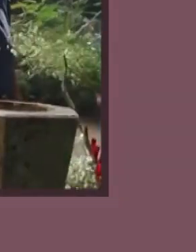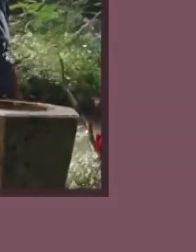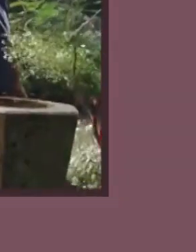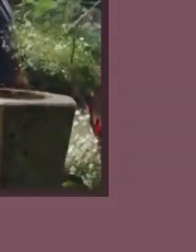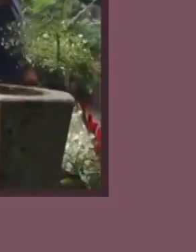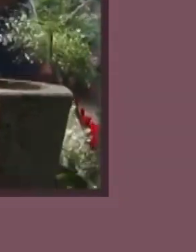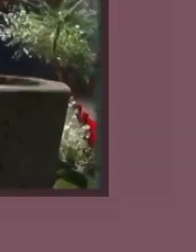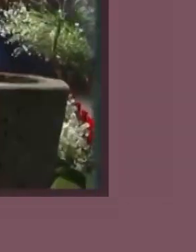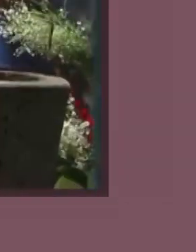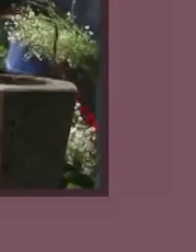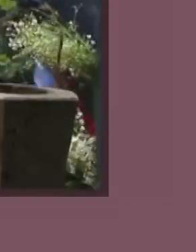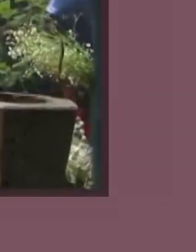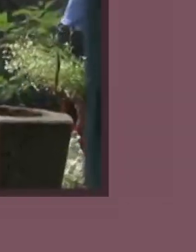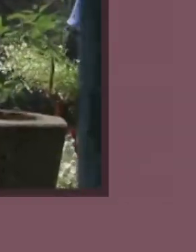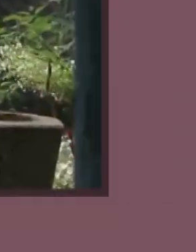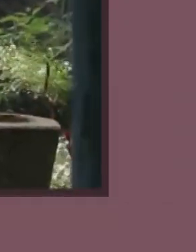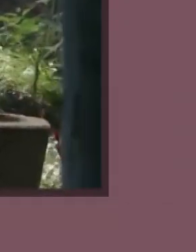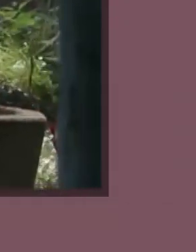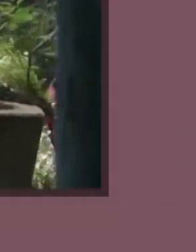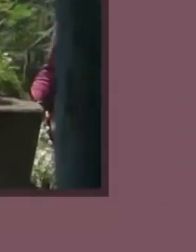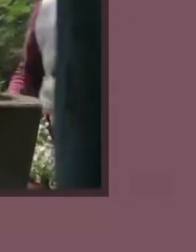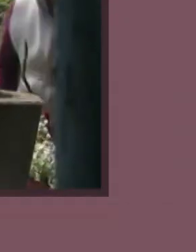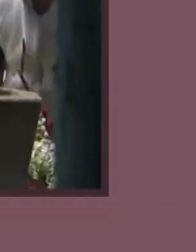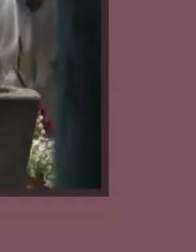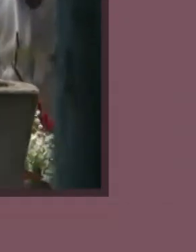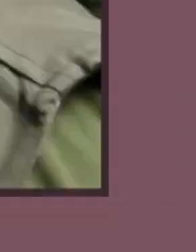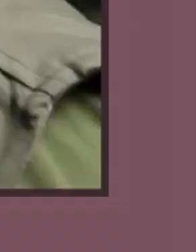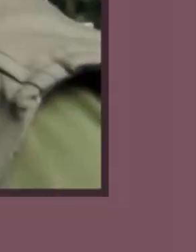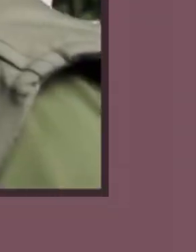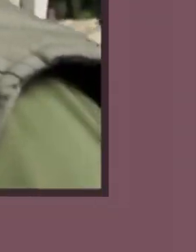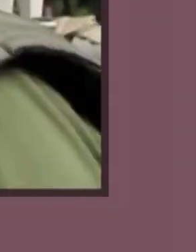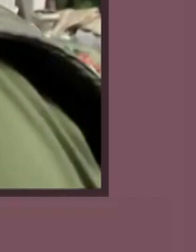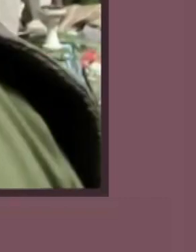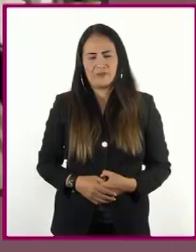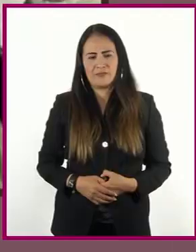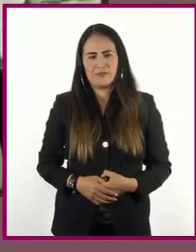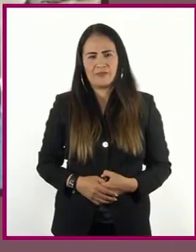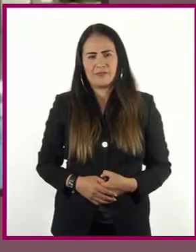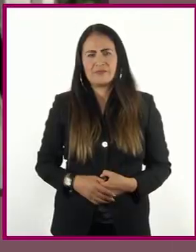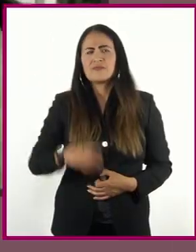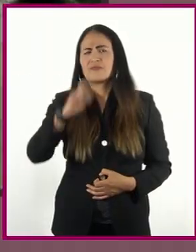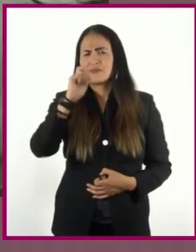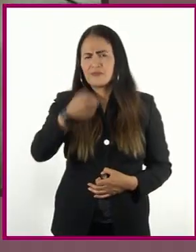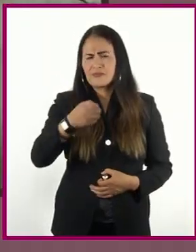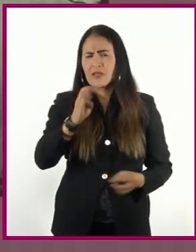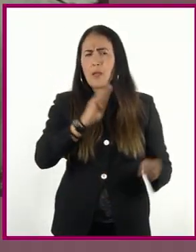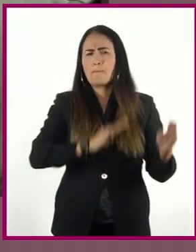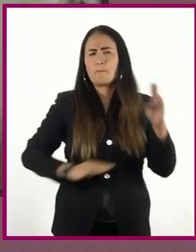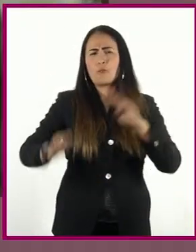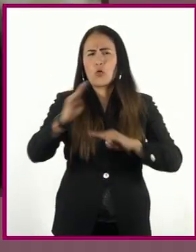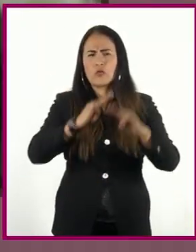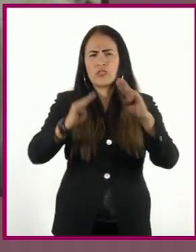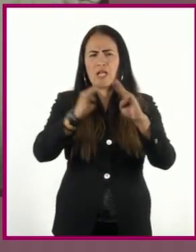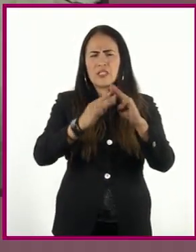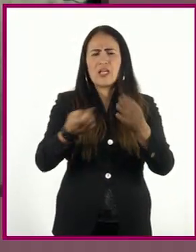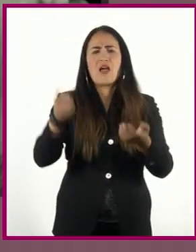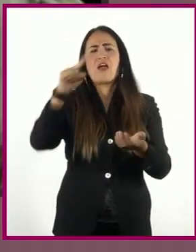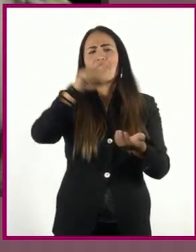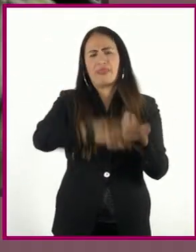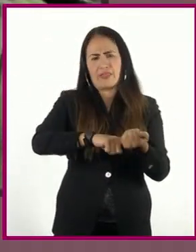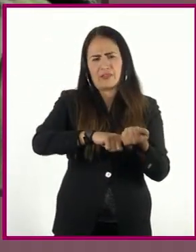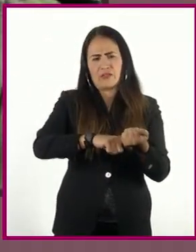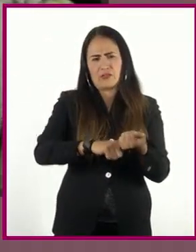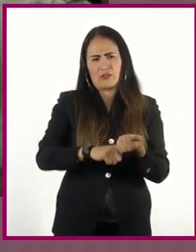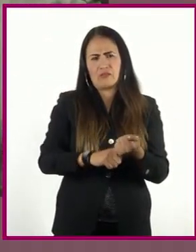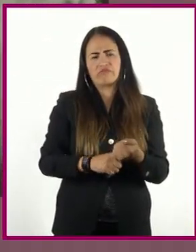Dios dispuso para ti como un eterno vigilante y protector del temporal. Se concibe como que la montaña por dentro tuviera